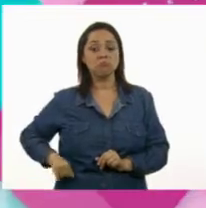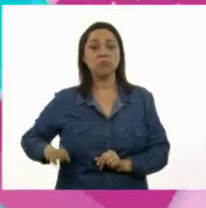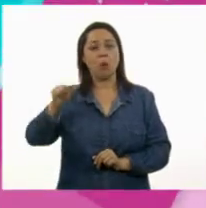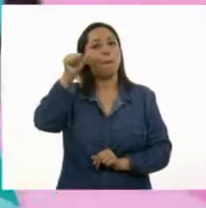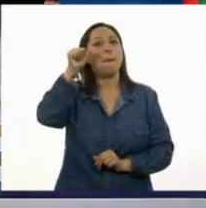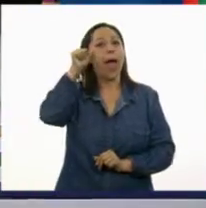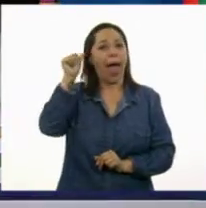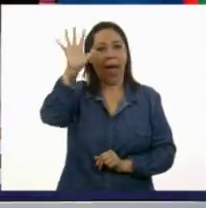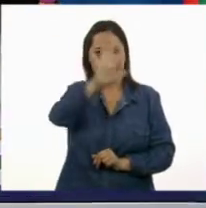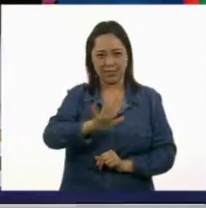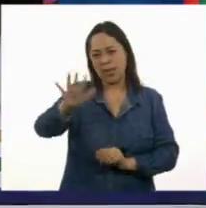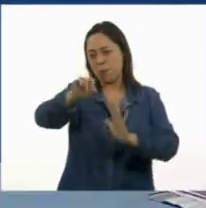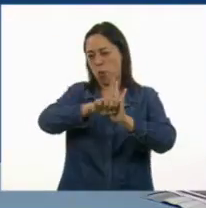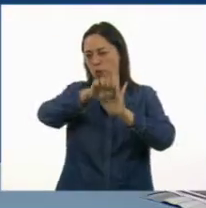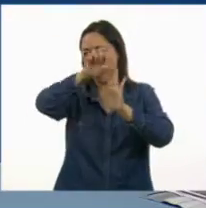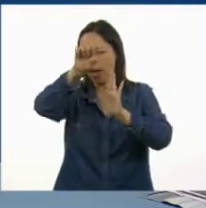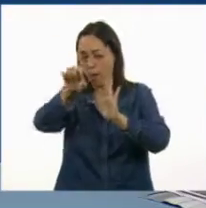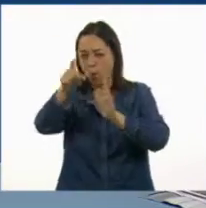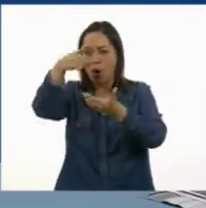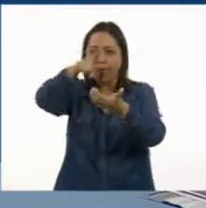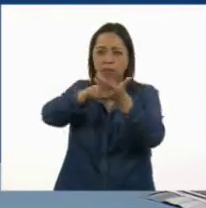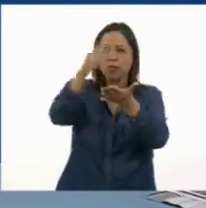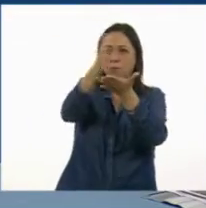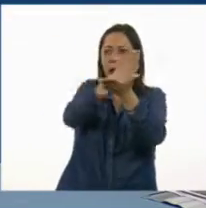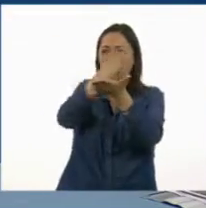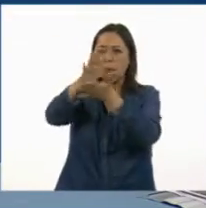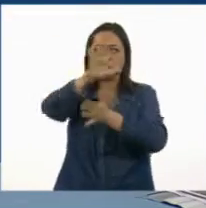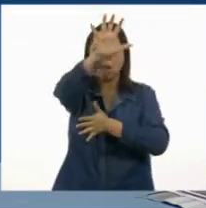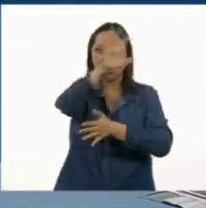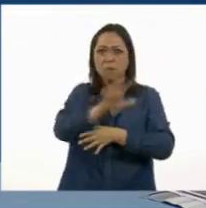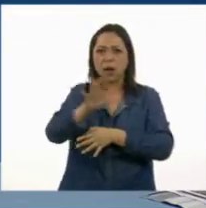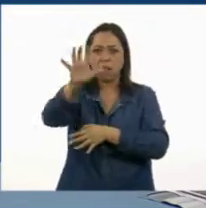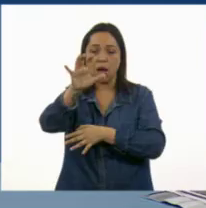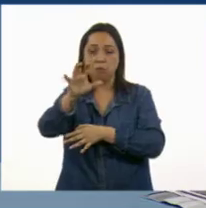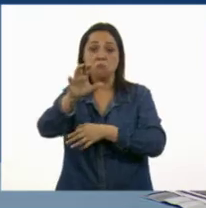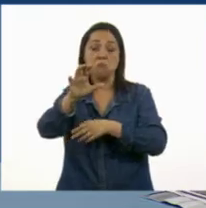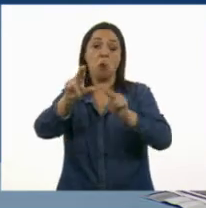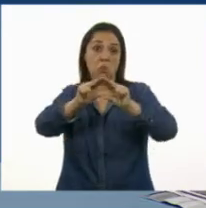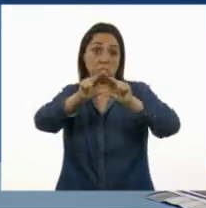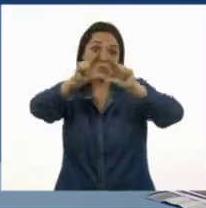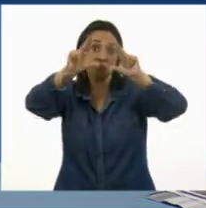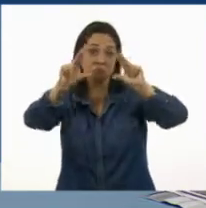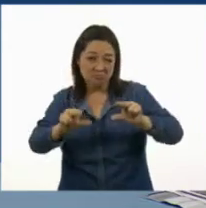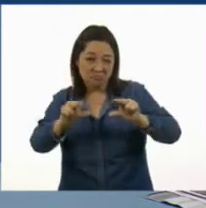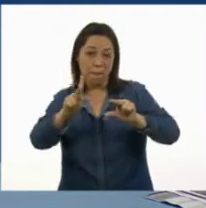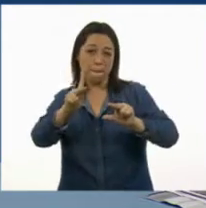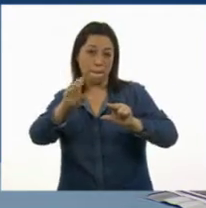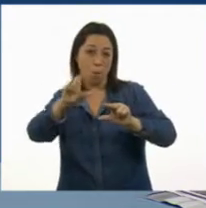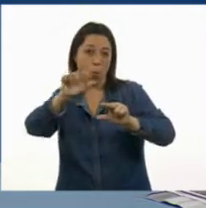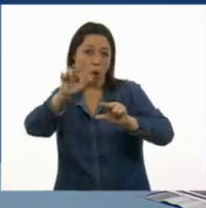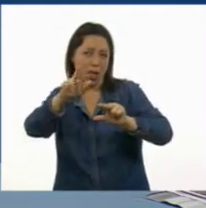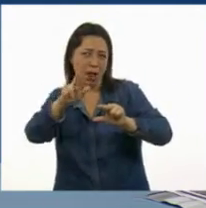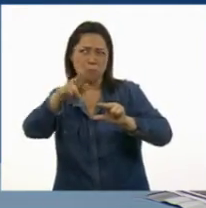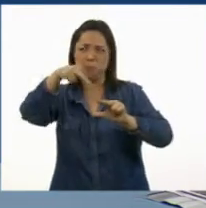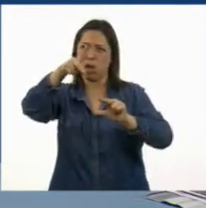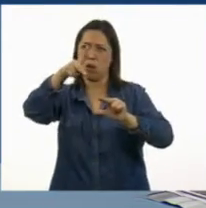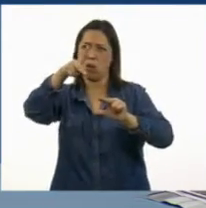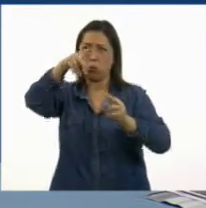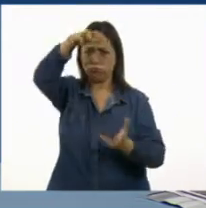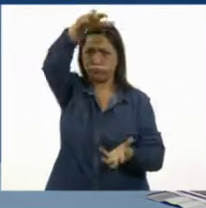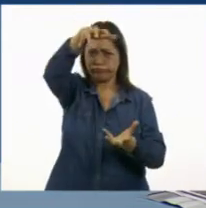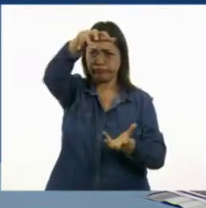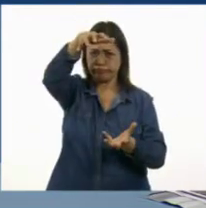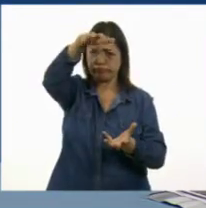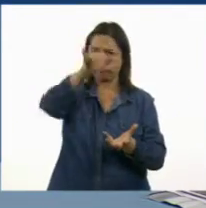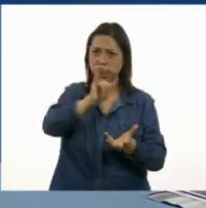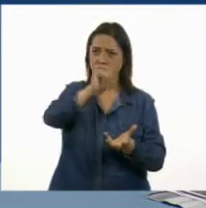por ejemplo, hay regiones con clima polar, aunque no estén los polos. Supongo